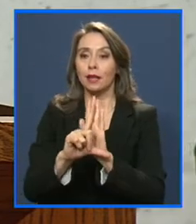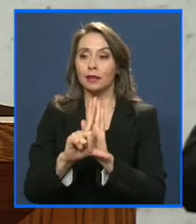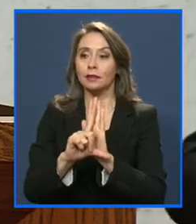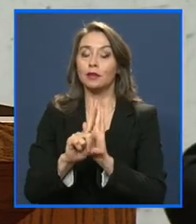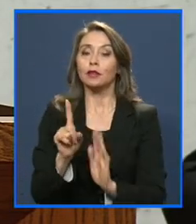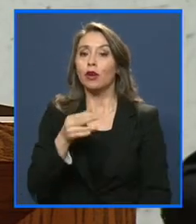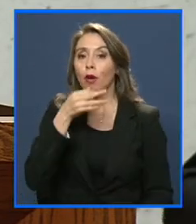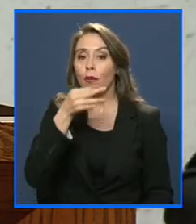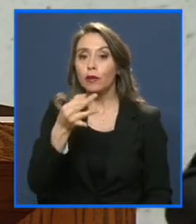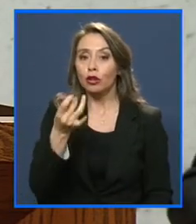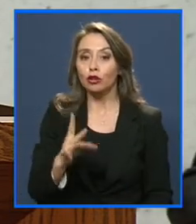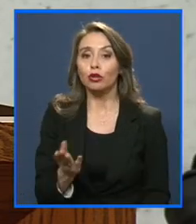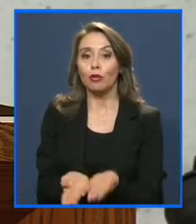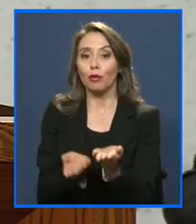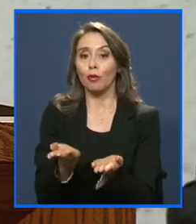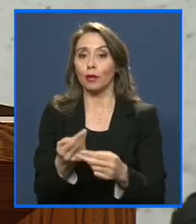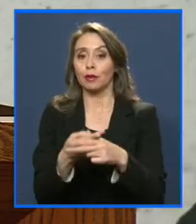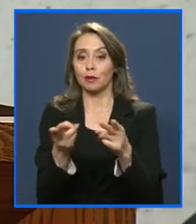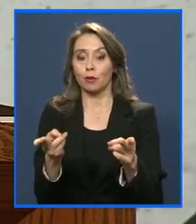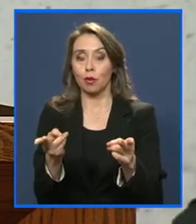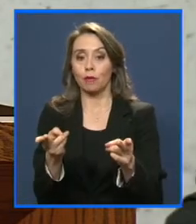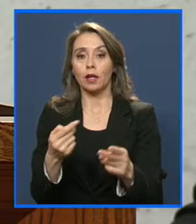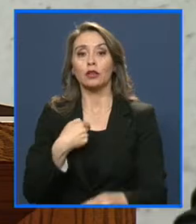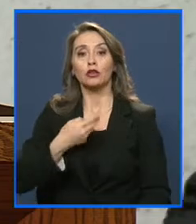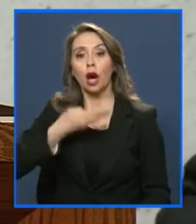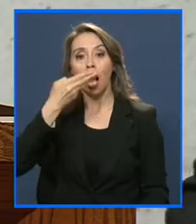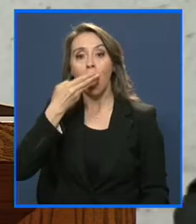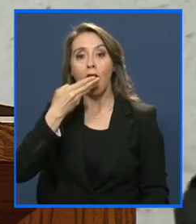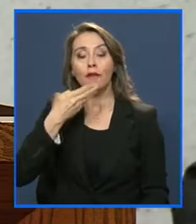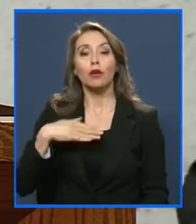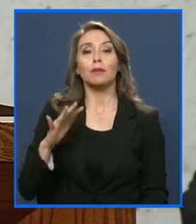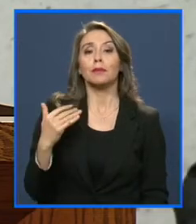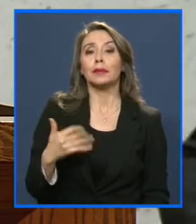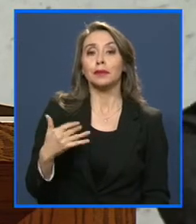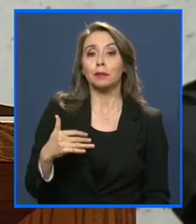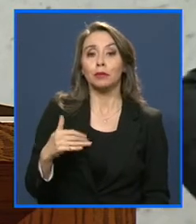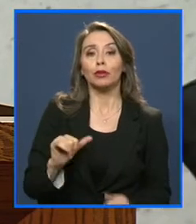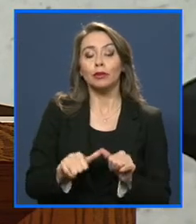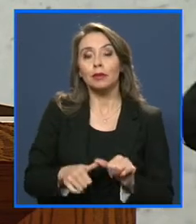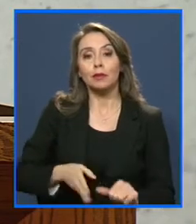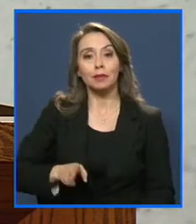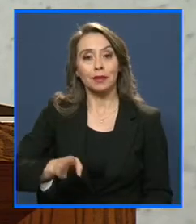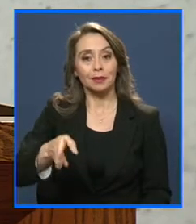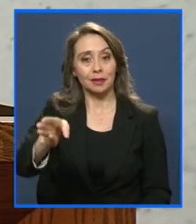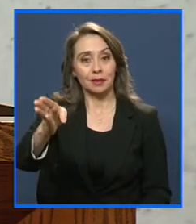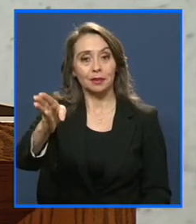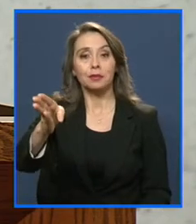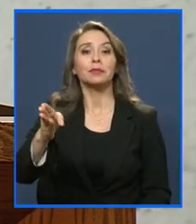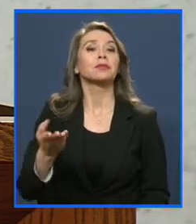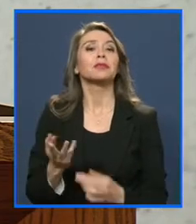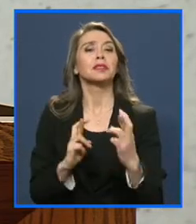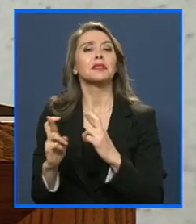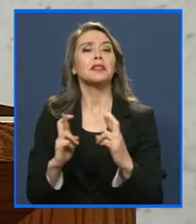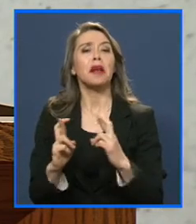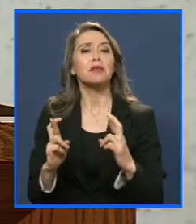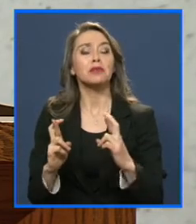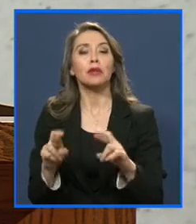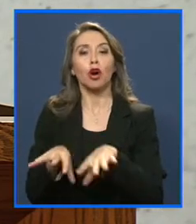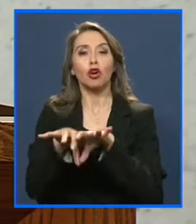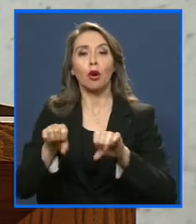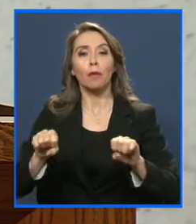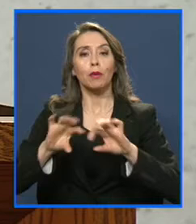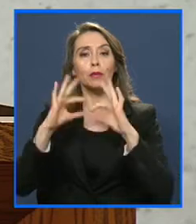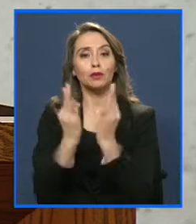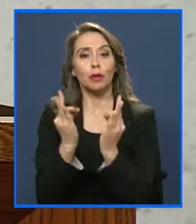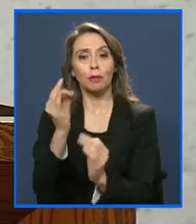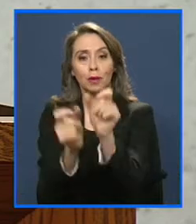refiero precisamente a la cuenta pública hablo de lo más sustantivo y permanente y qué tiene que ver con el compromiso pleno